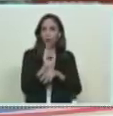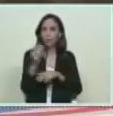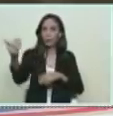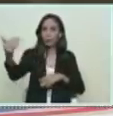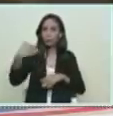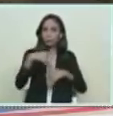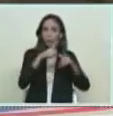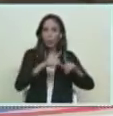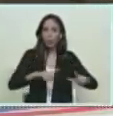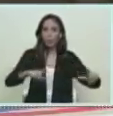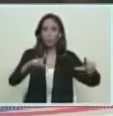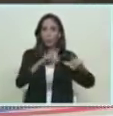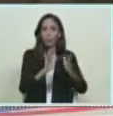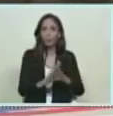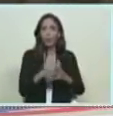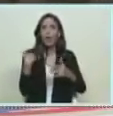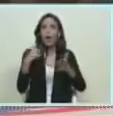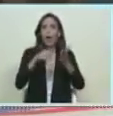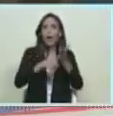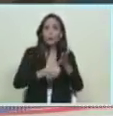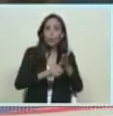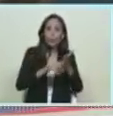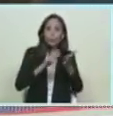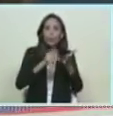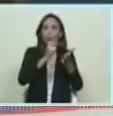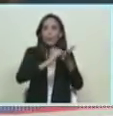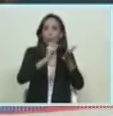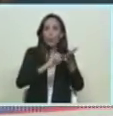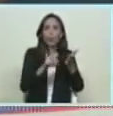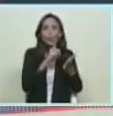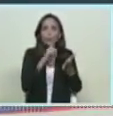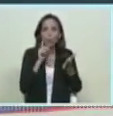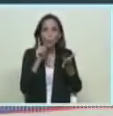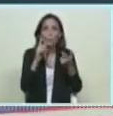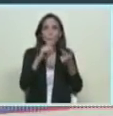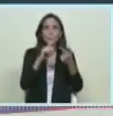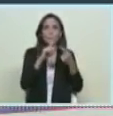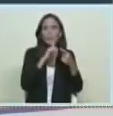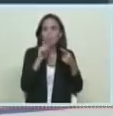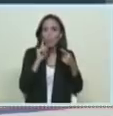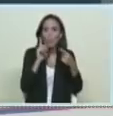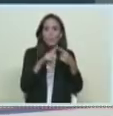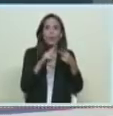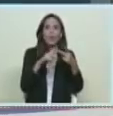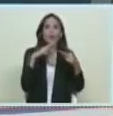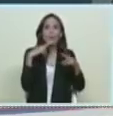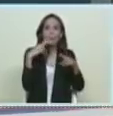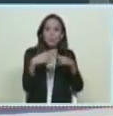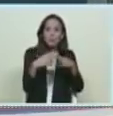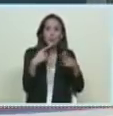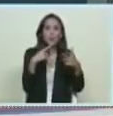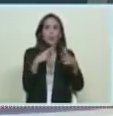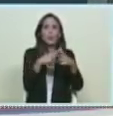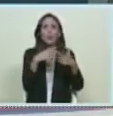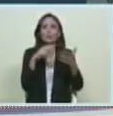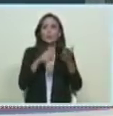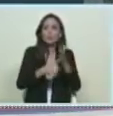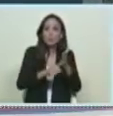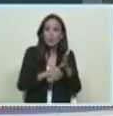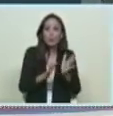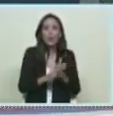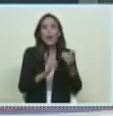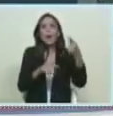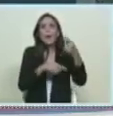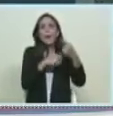pasa por acá por el área de registro del SAIME. Acá nosotros chequeamos si primero